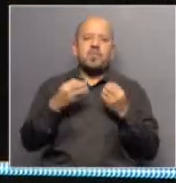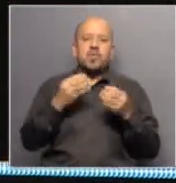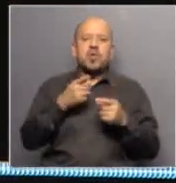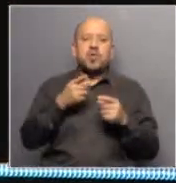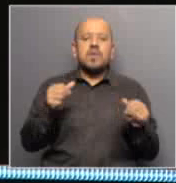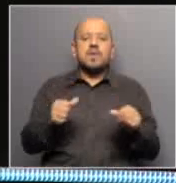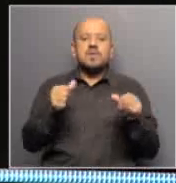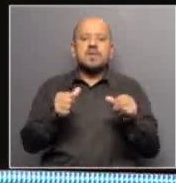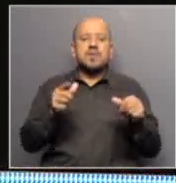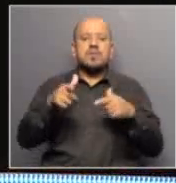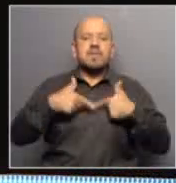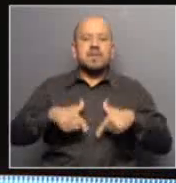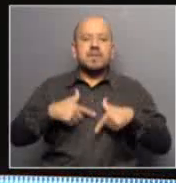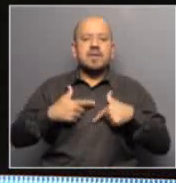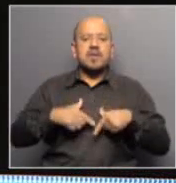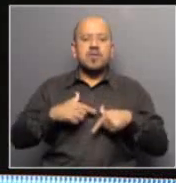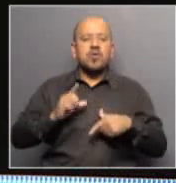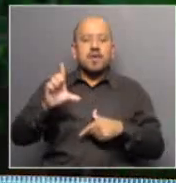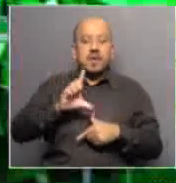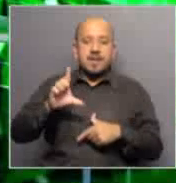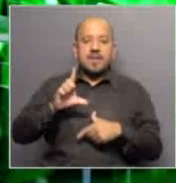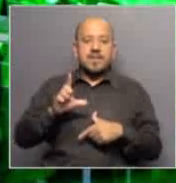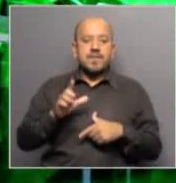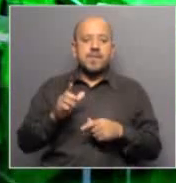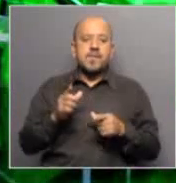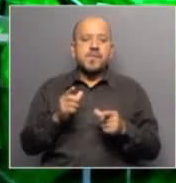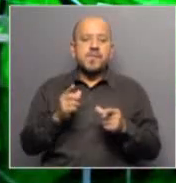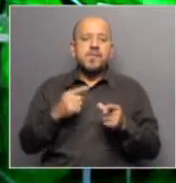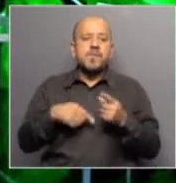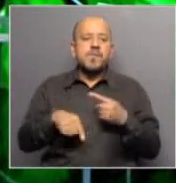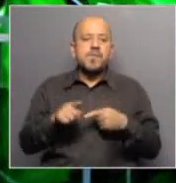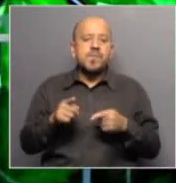ministro Larrañaga es crear zozobra